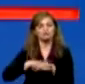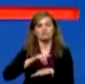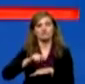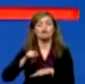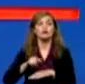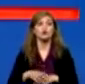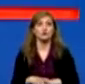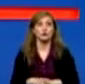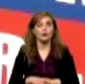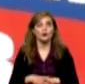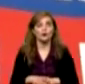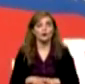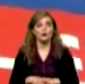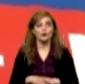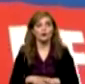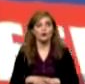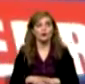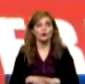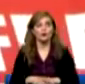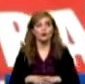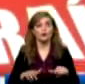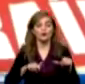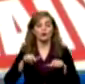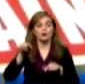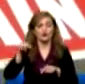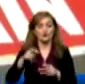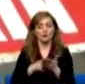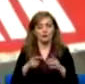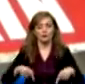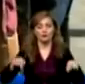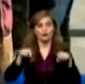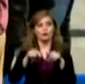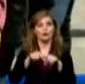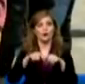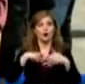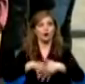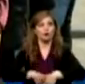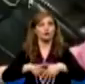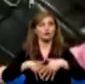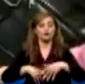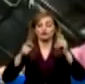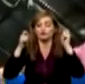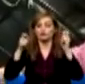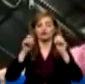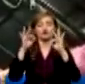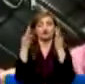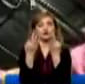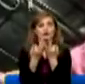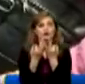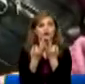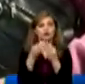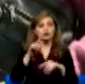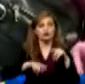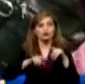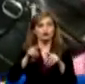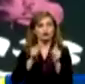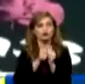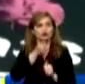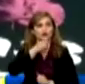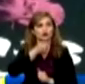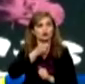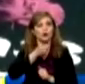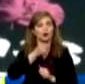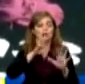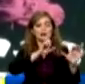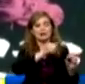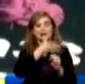responsabilidades. La Plaza Grande fue el escenario de un pequeño plantón de familiares y amigos del equipo periodístico